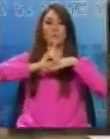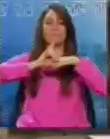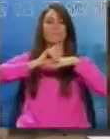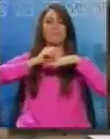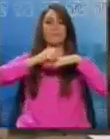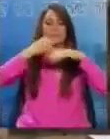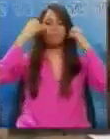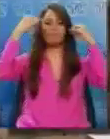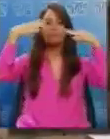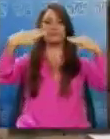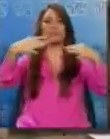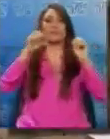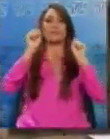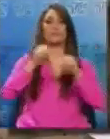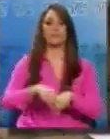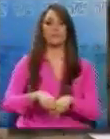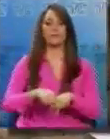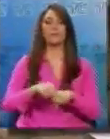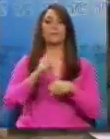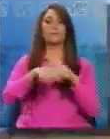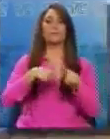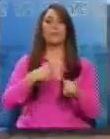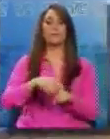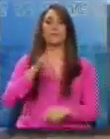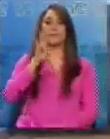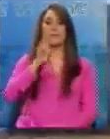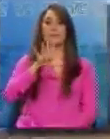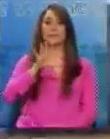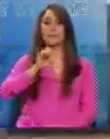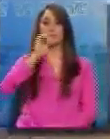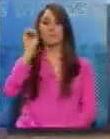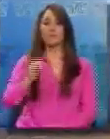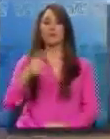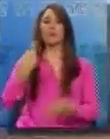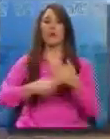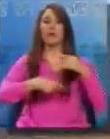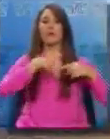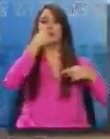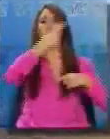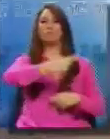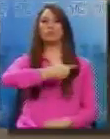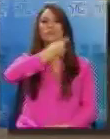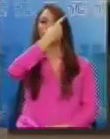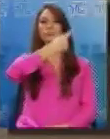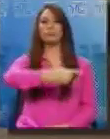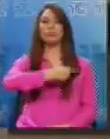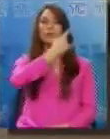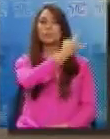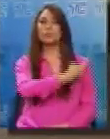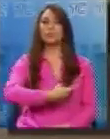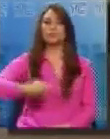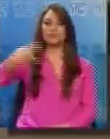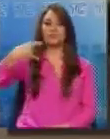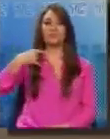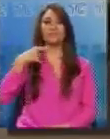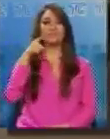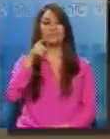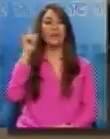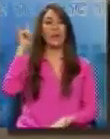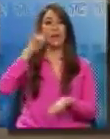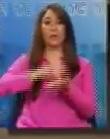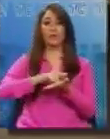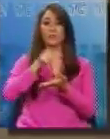que ustedes han visto, y el 65% restante lo generan los molinos de viento eólicos. Todo lo que está en este aeropuerto